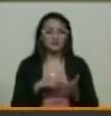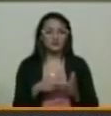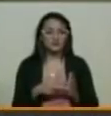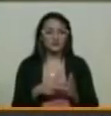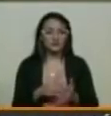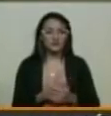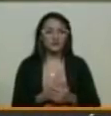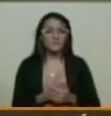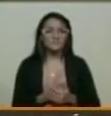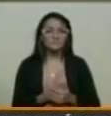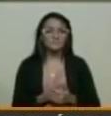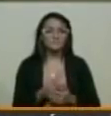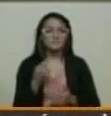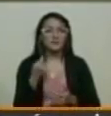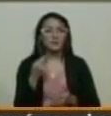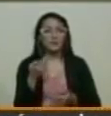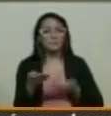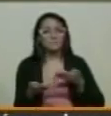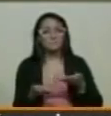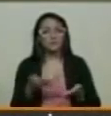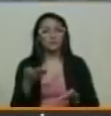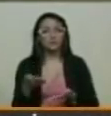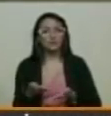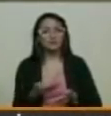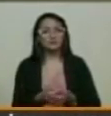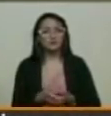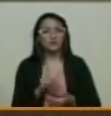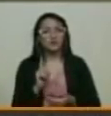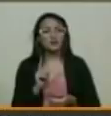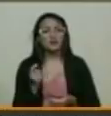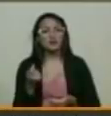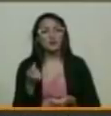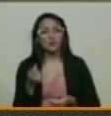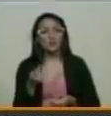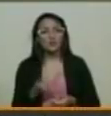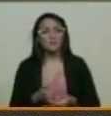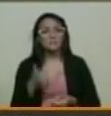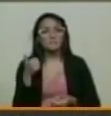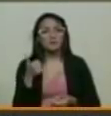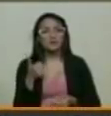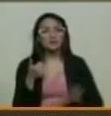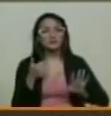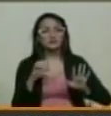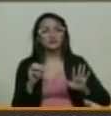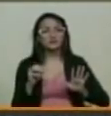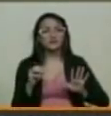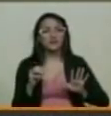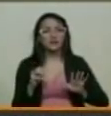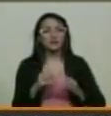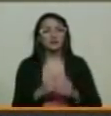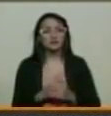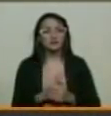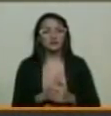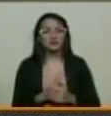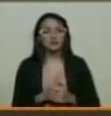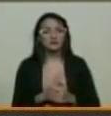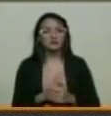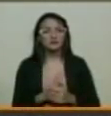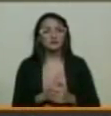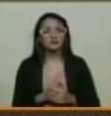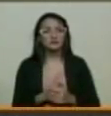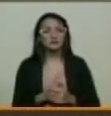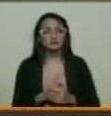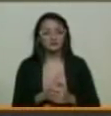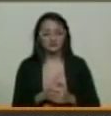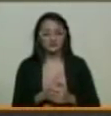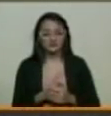que ninguna postulación debe tener, ningún partido debe tener más de 60 de un género,